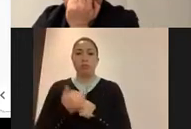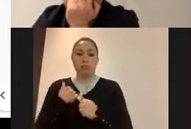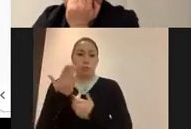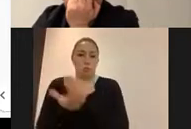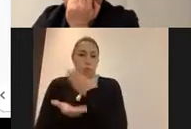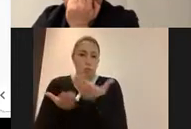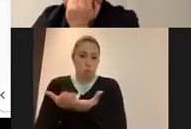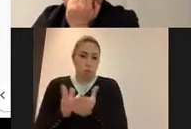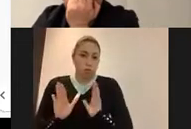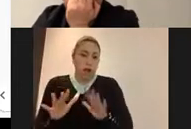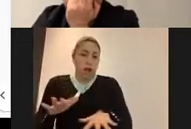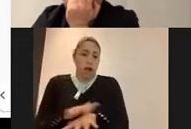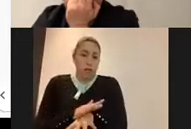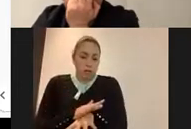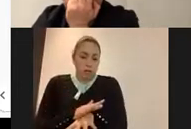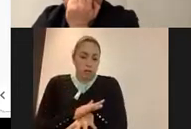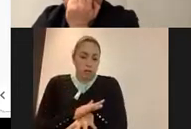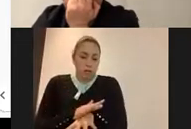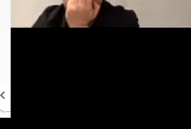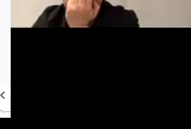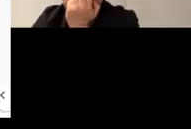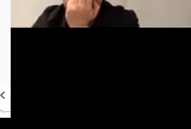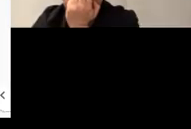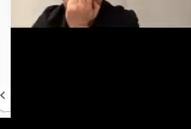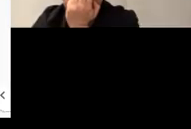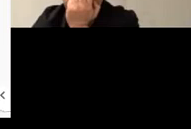propuesta de que podamos también